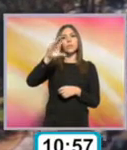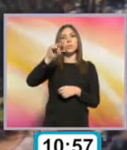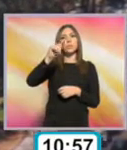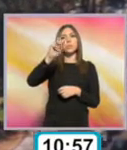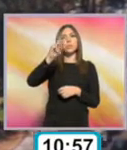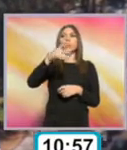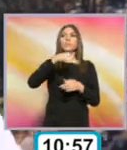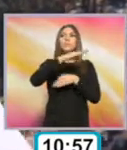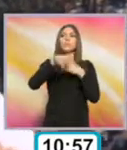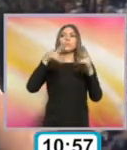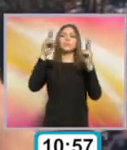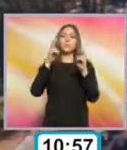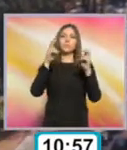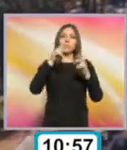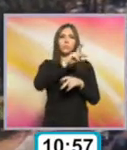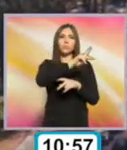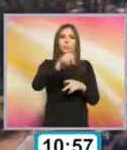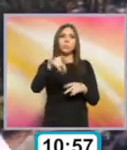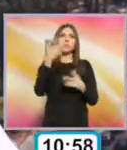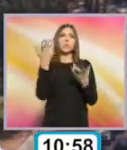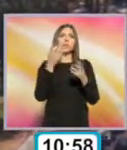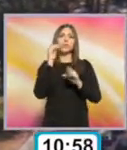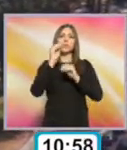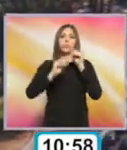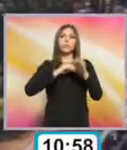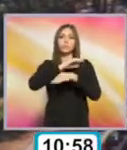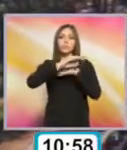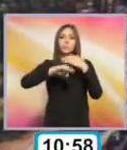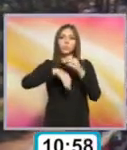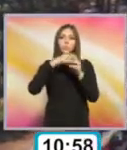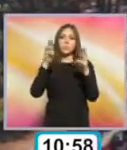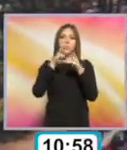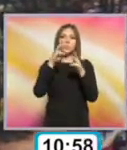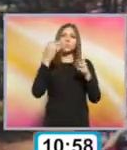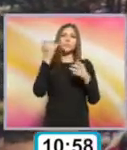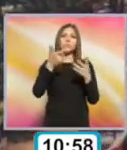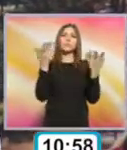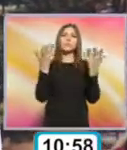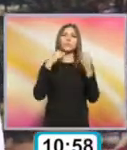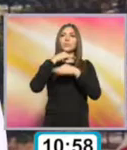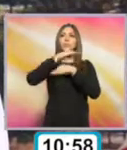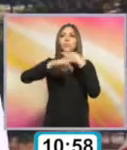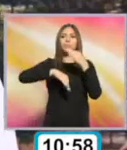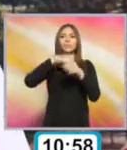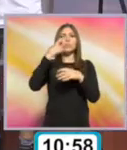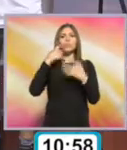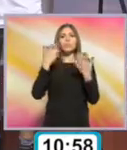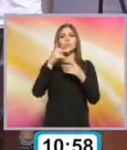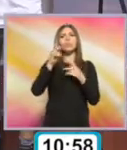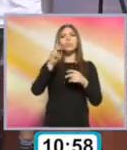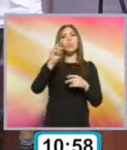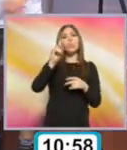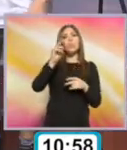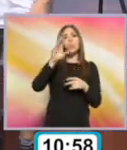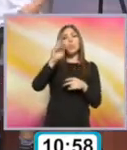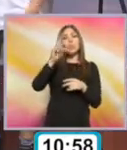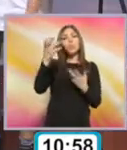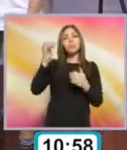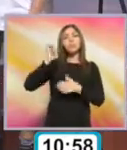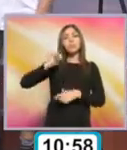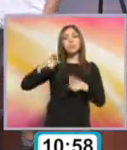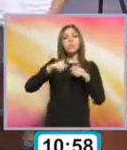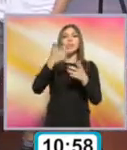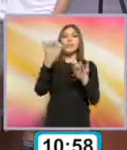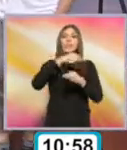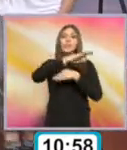grabando nosotros. Está compuesto por nosotros, así que estamos haciendo todas las partes del producto. Y hay presentaciones aquí en la Ciudad de